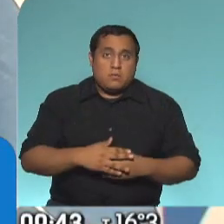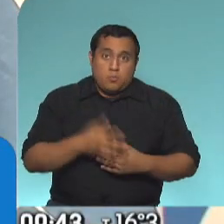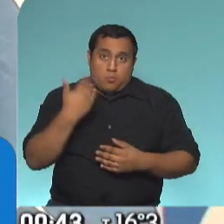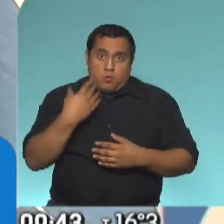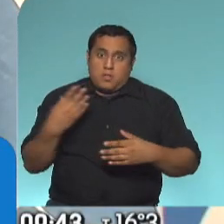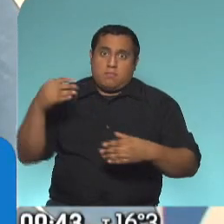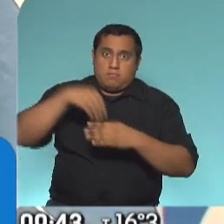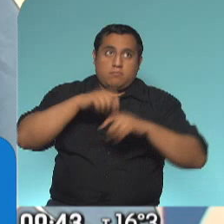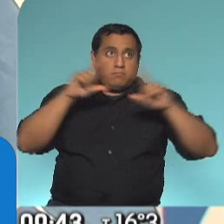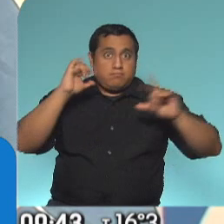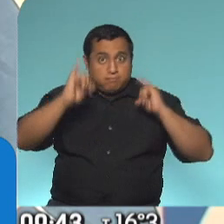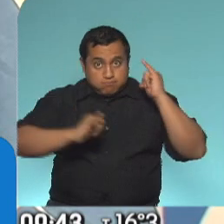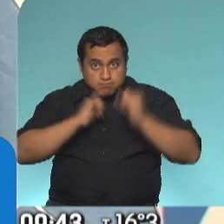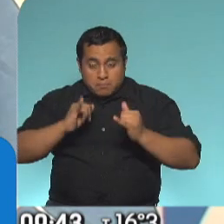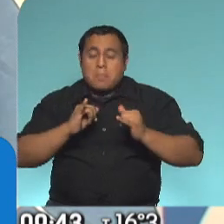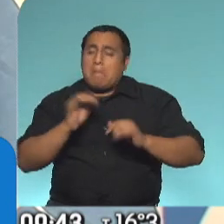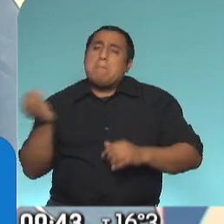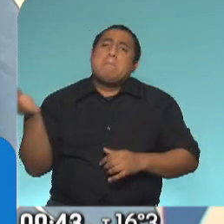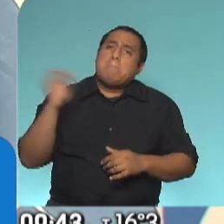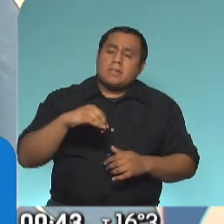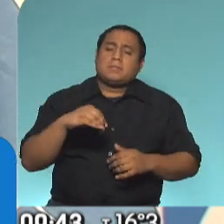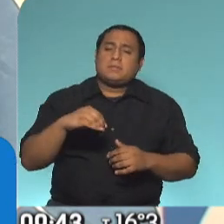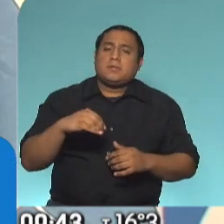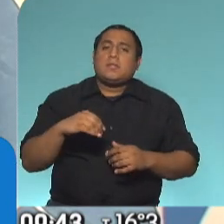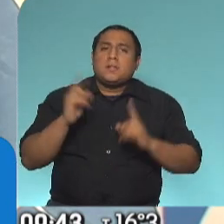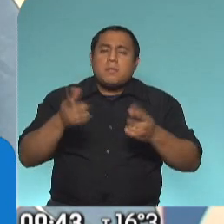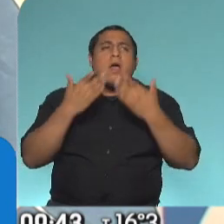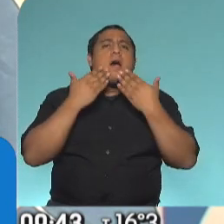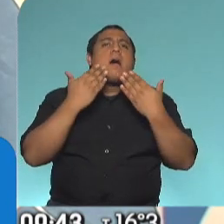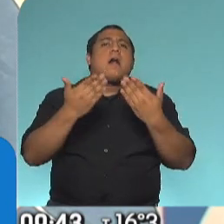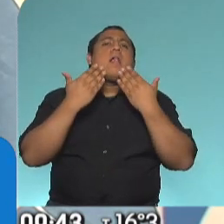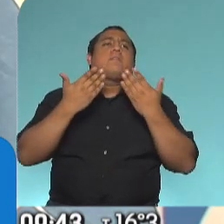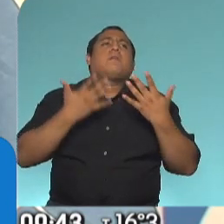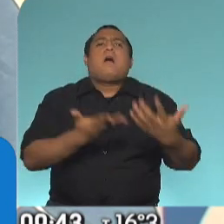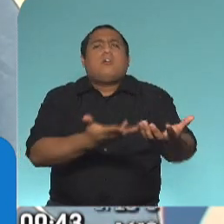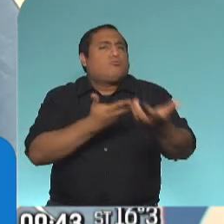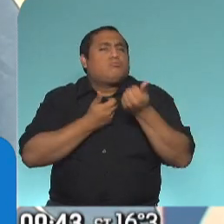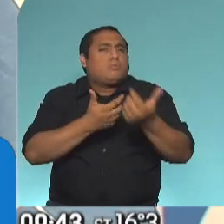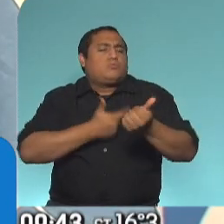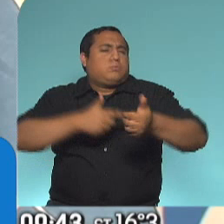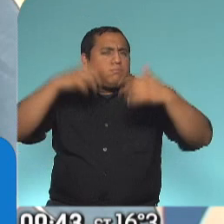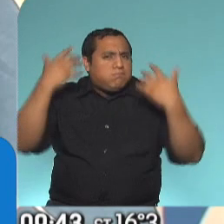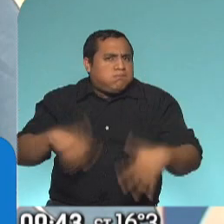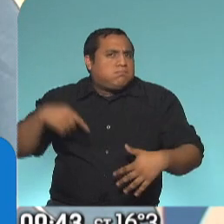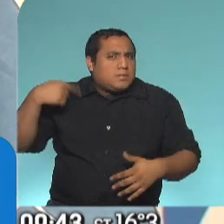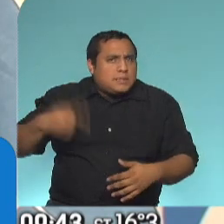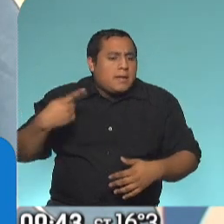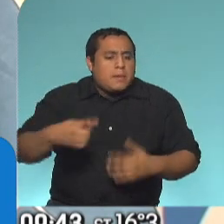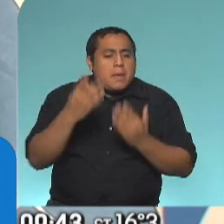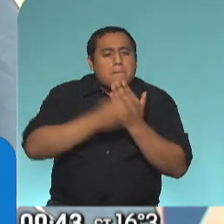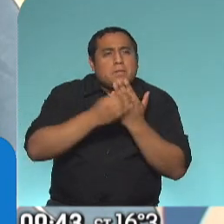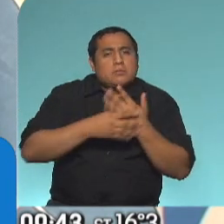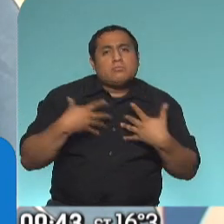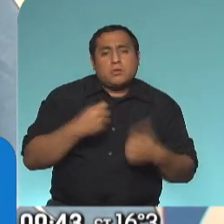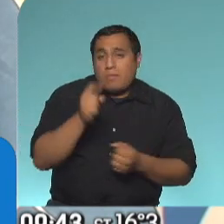poder expresarme, sino quiero agradecer la enorme colaboración que hemos tenido siempre desde el Ministerio de Salud de